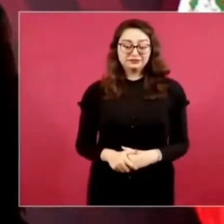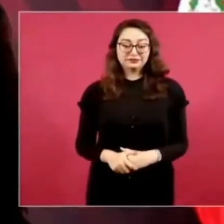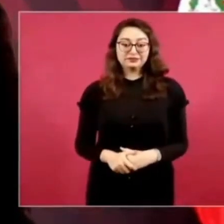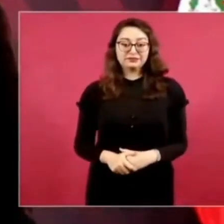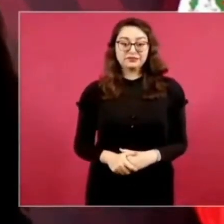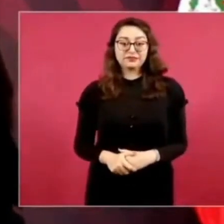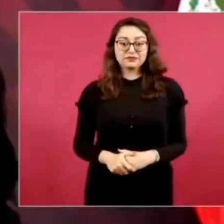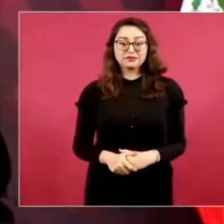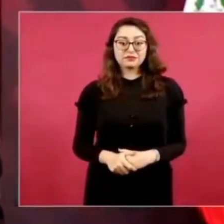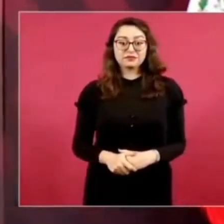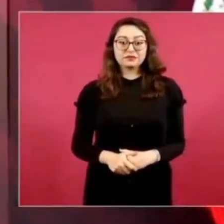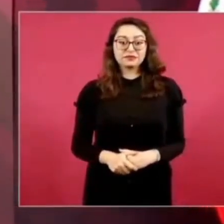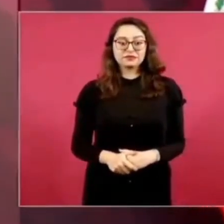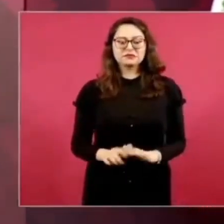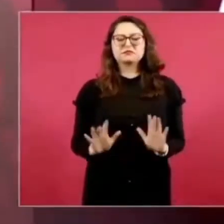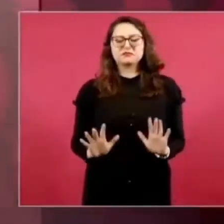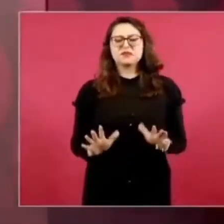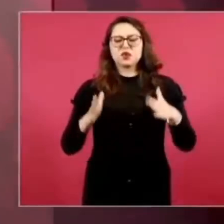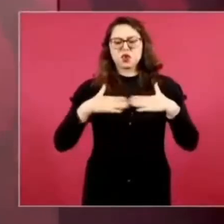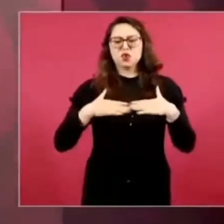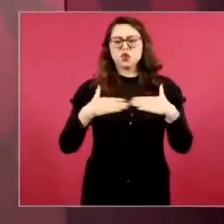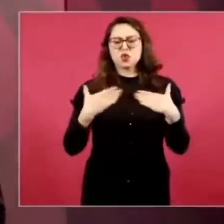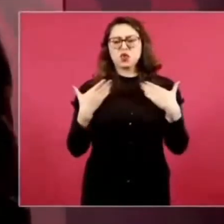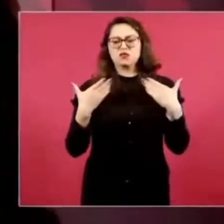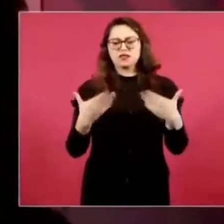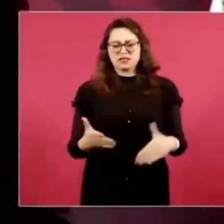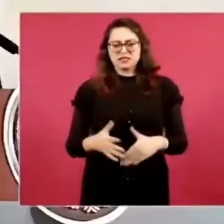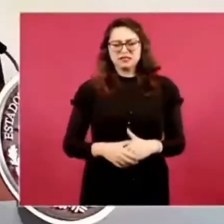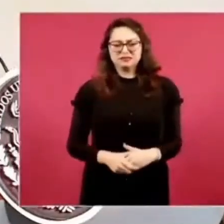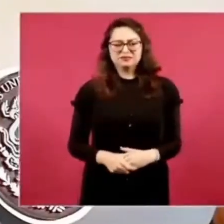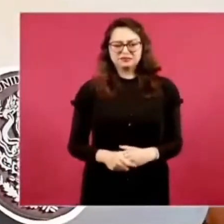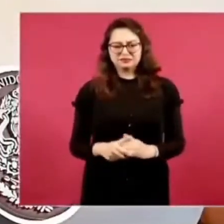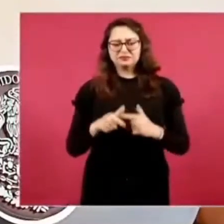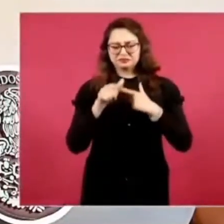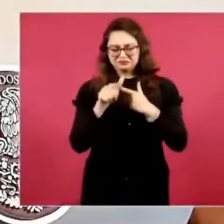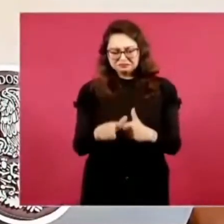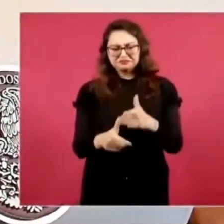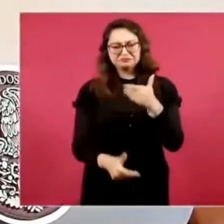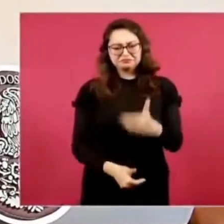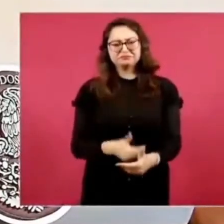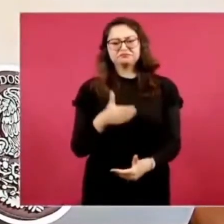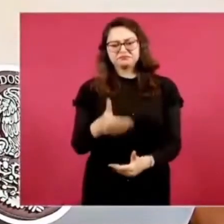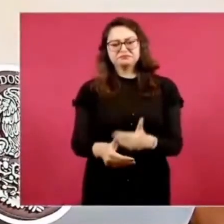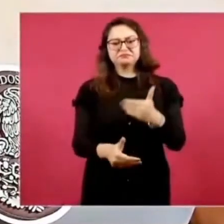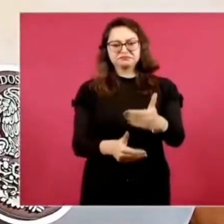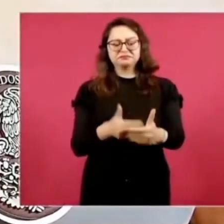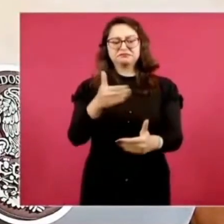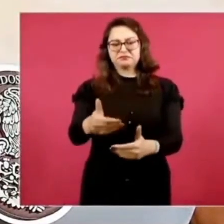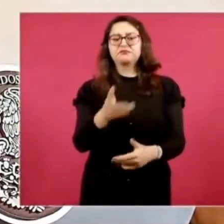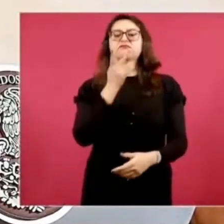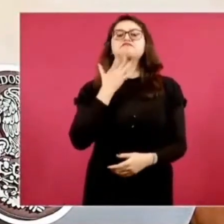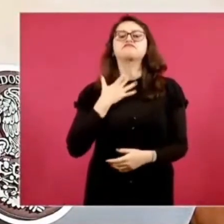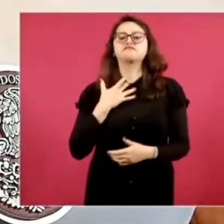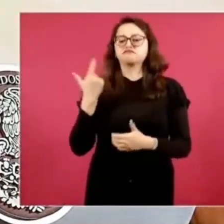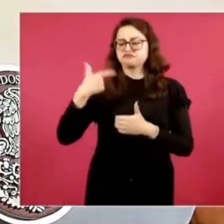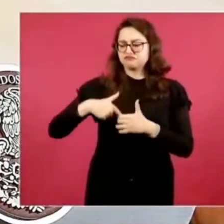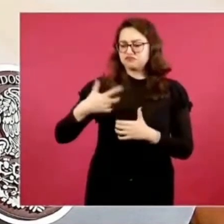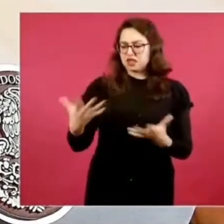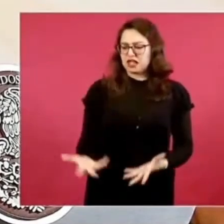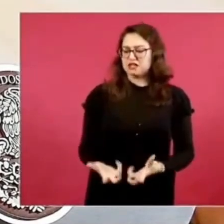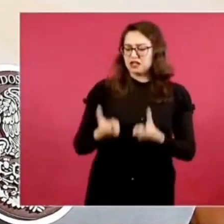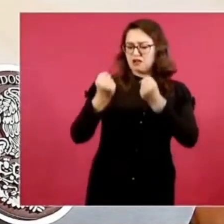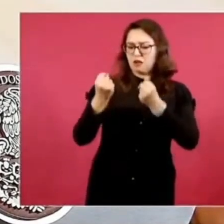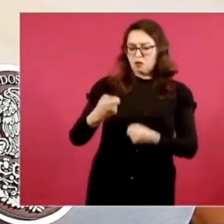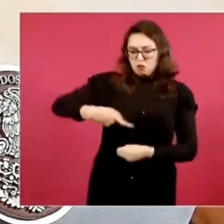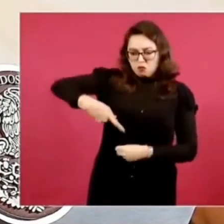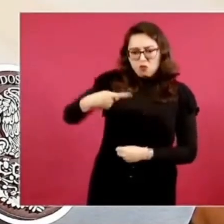Pero tengo confianza de que se va a seguir avanzando en el rescate de la